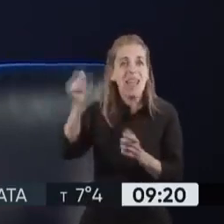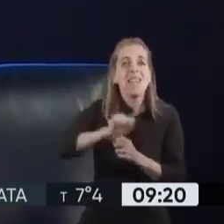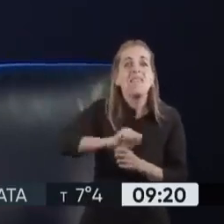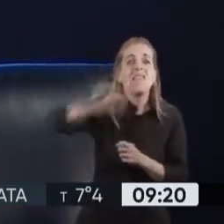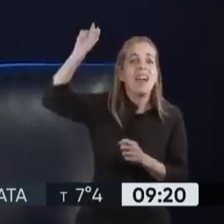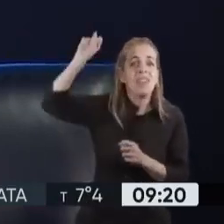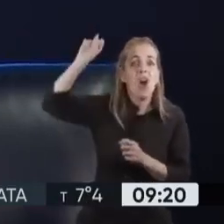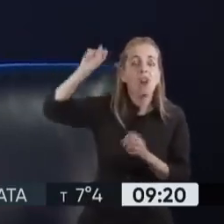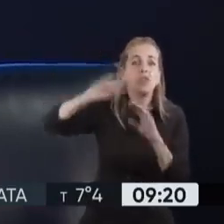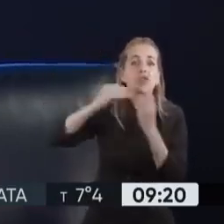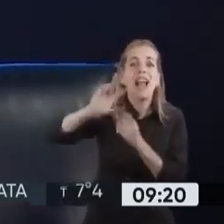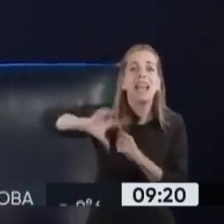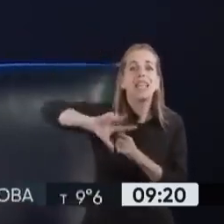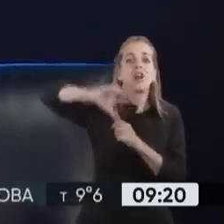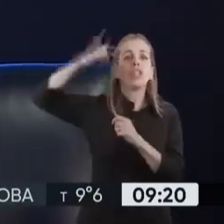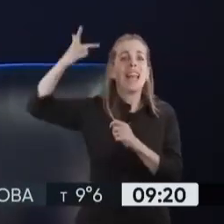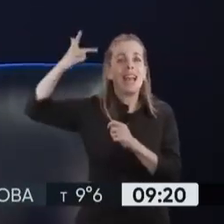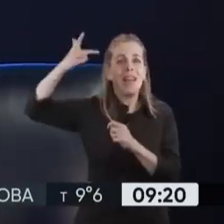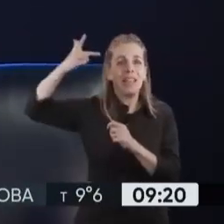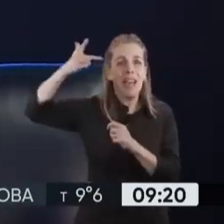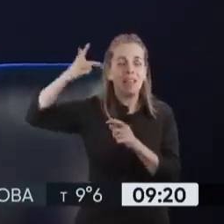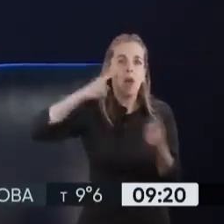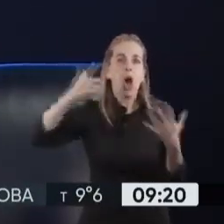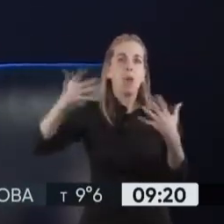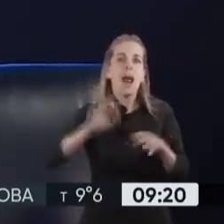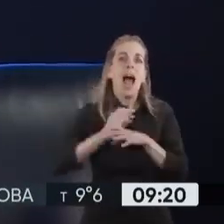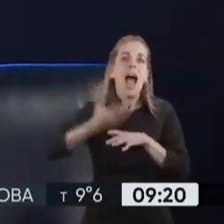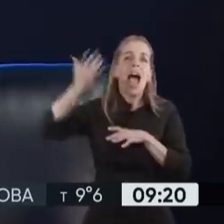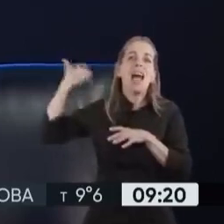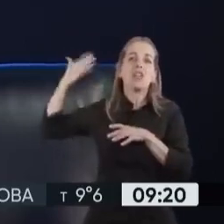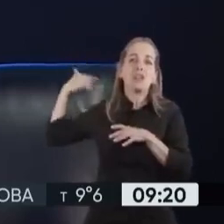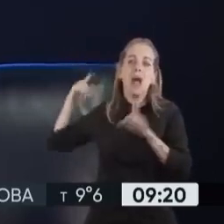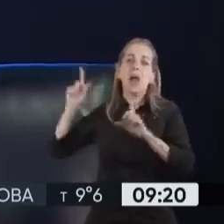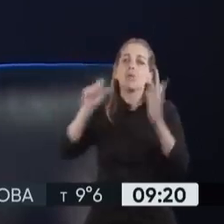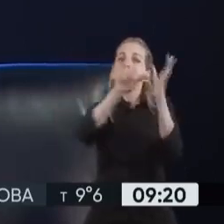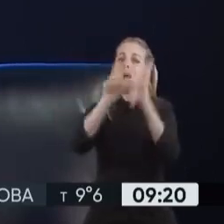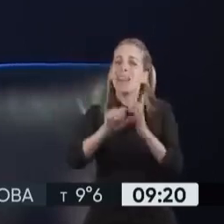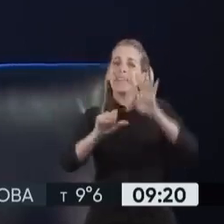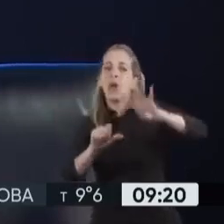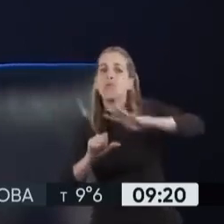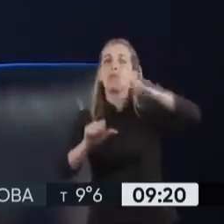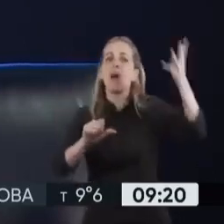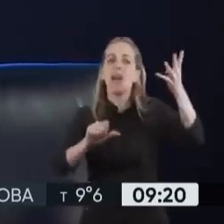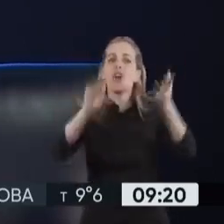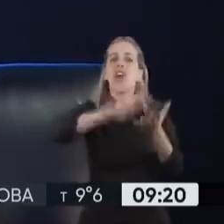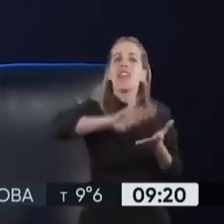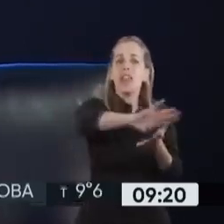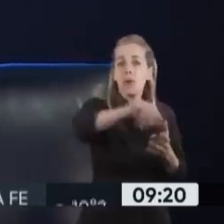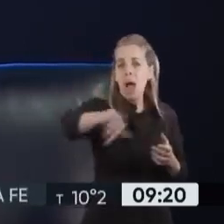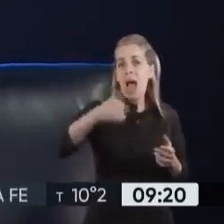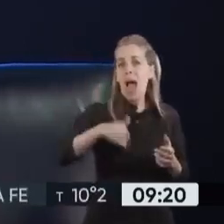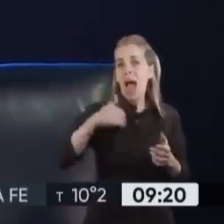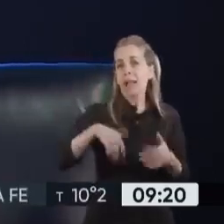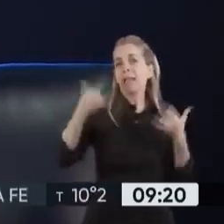respecto de la inflación del año anterior algunos la cuadruplicaron y por supuesto eso genera una inflación extra en argentina